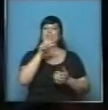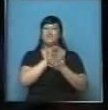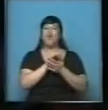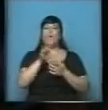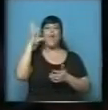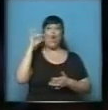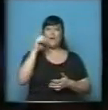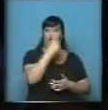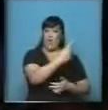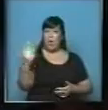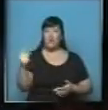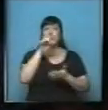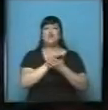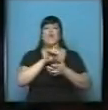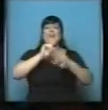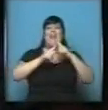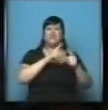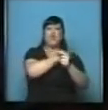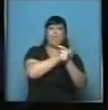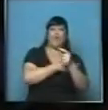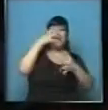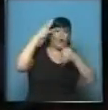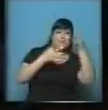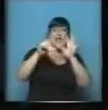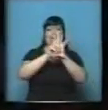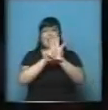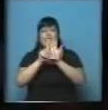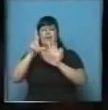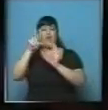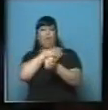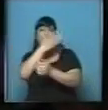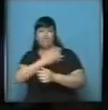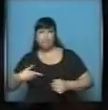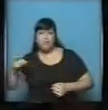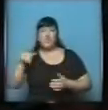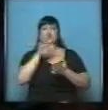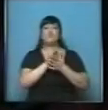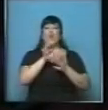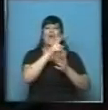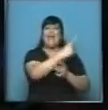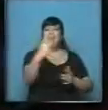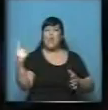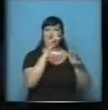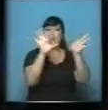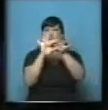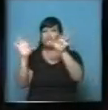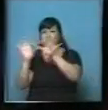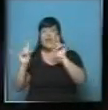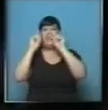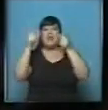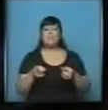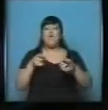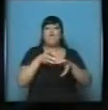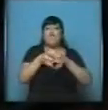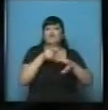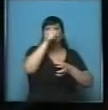ustedes respecto de la relación entre los poderes, particularmente sobre independencia judicial, funcionamiento del